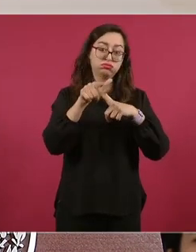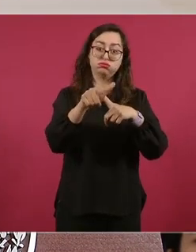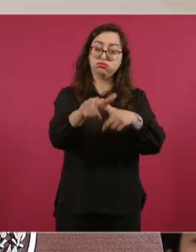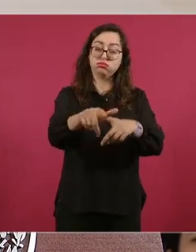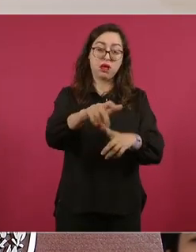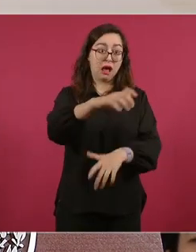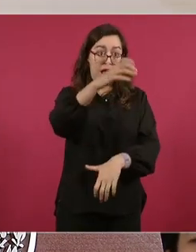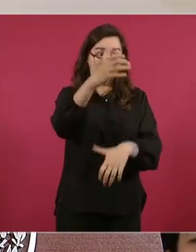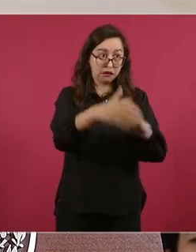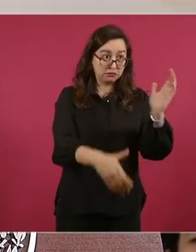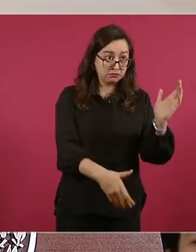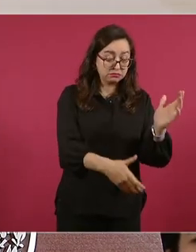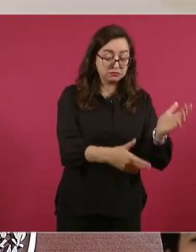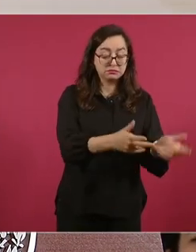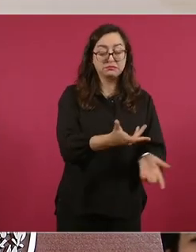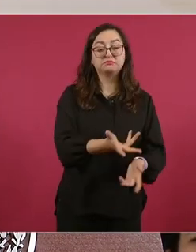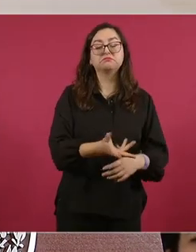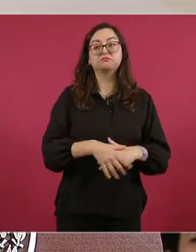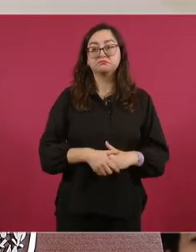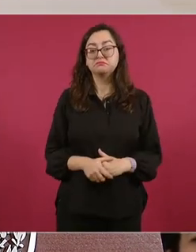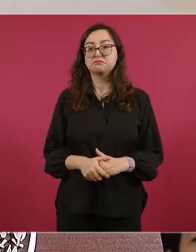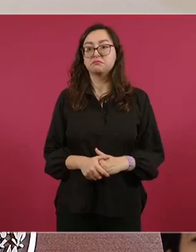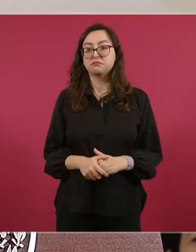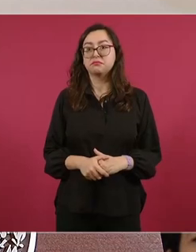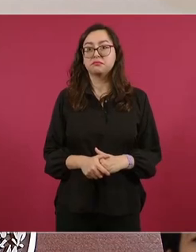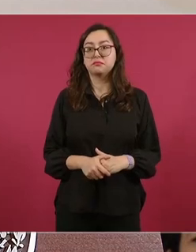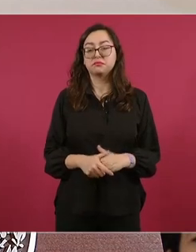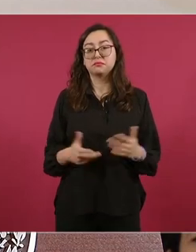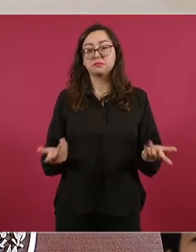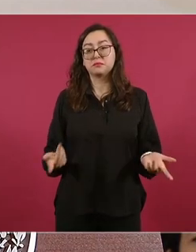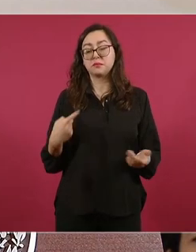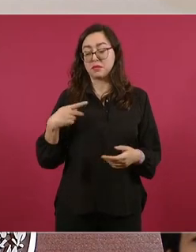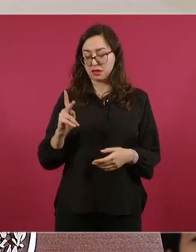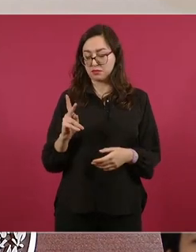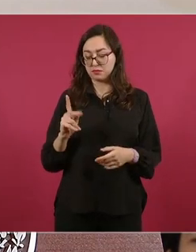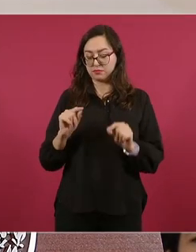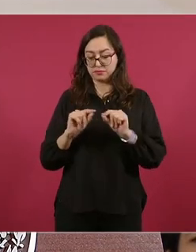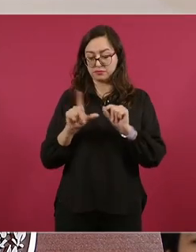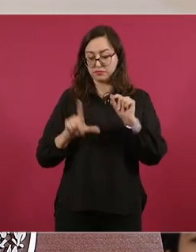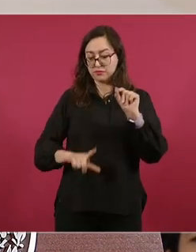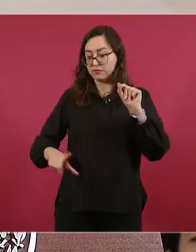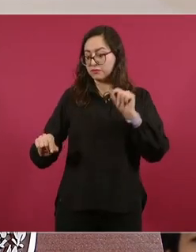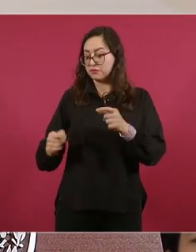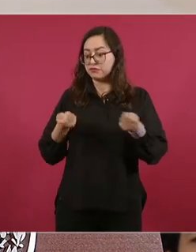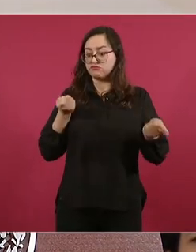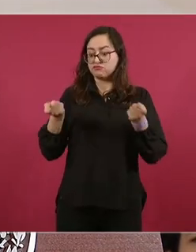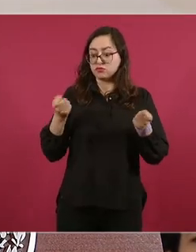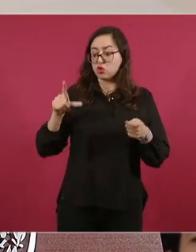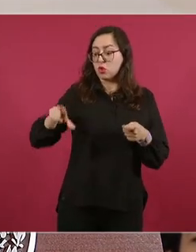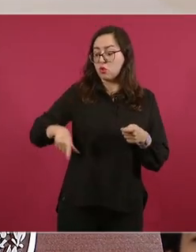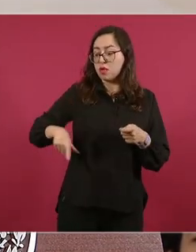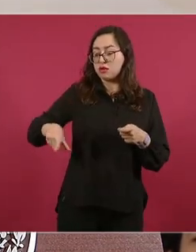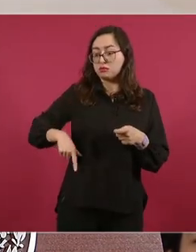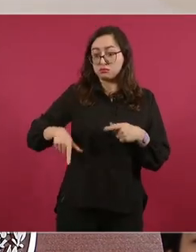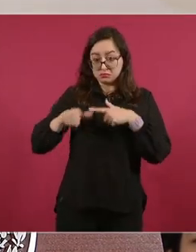Serían otros los que entrarán al relevo generacional para seguir